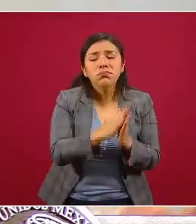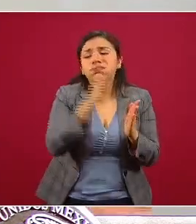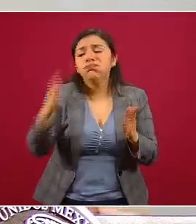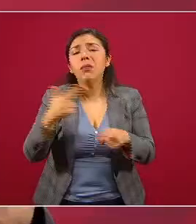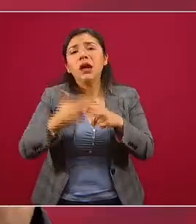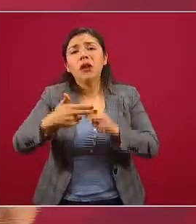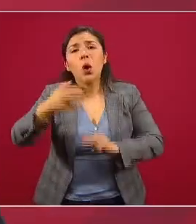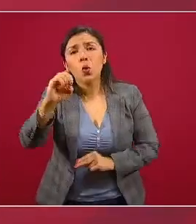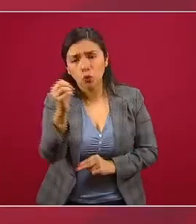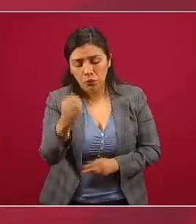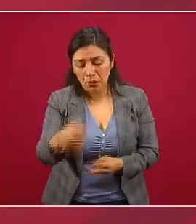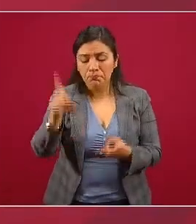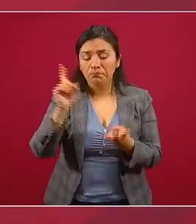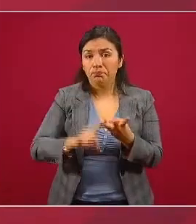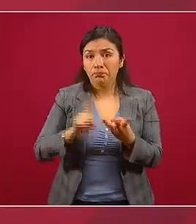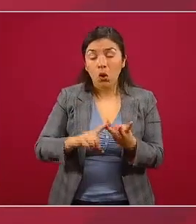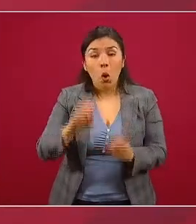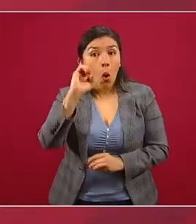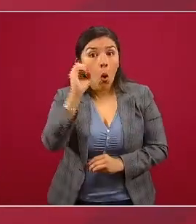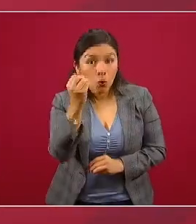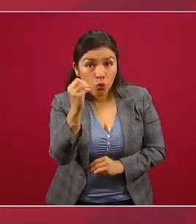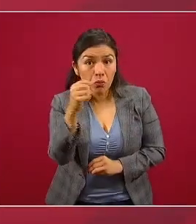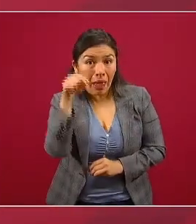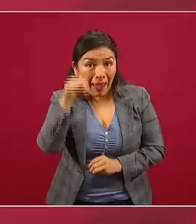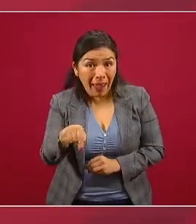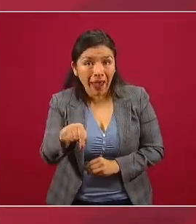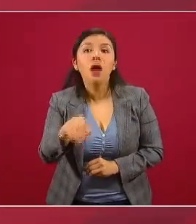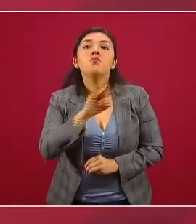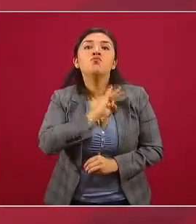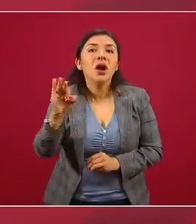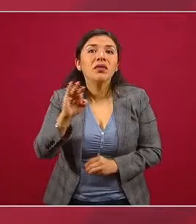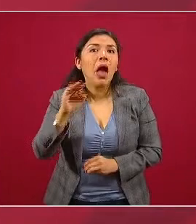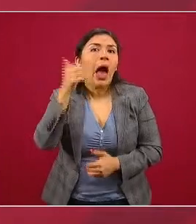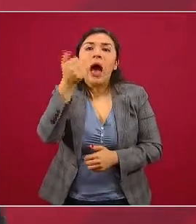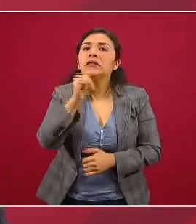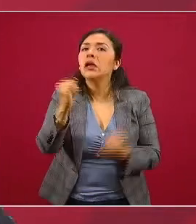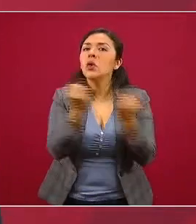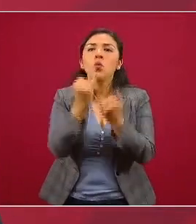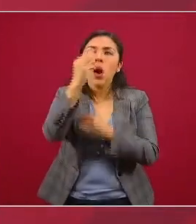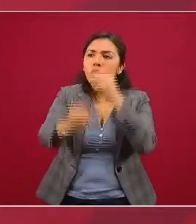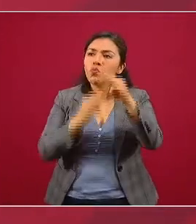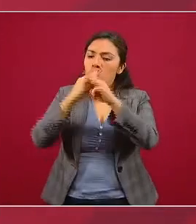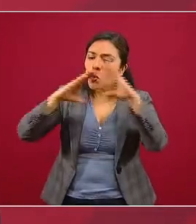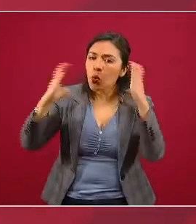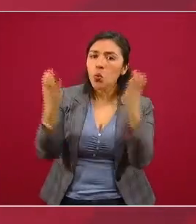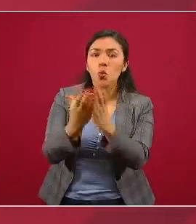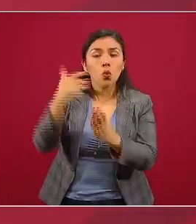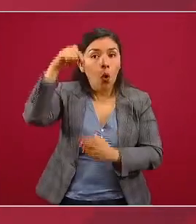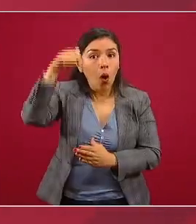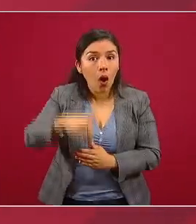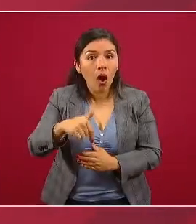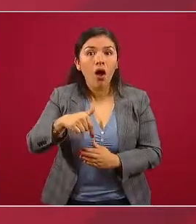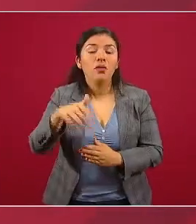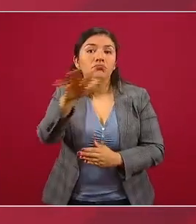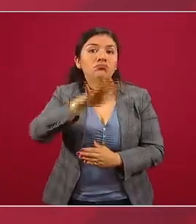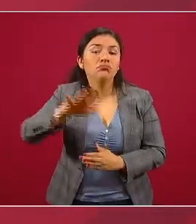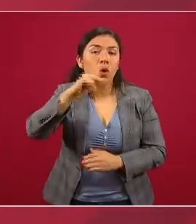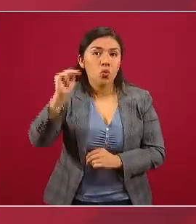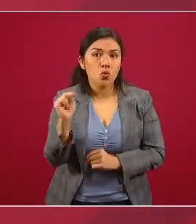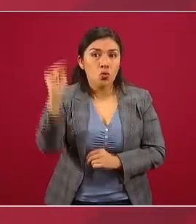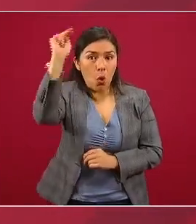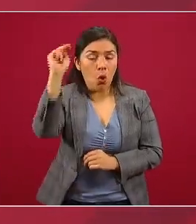octubre. Tercero, es posible que en octubre enfrentemos en el mundo entero, de manera específica en el hemisferio